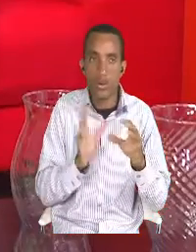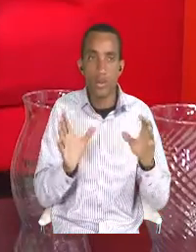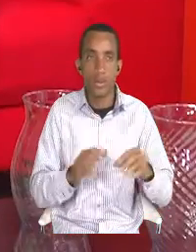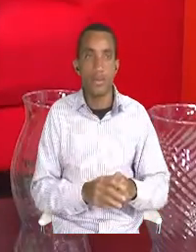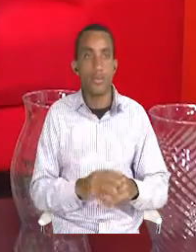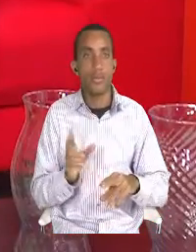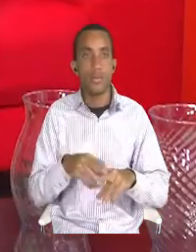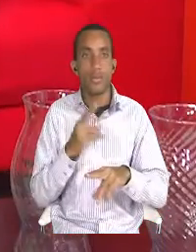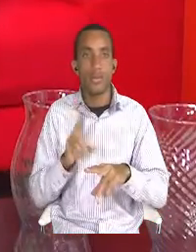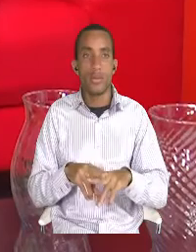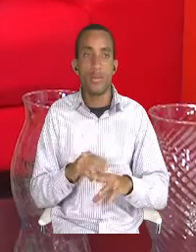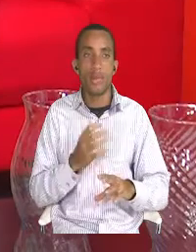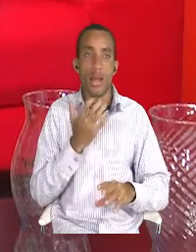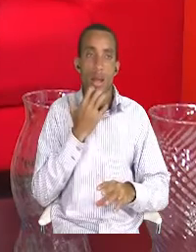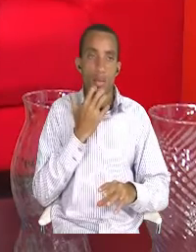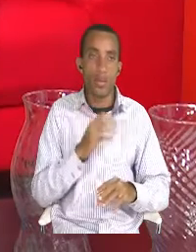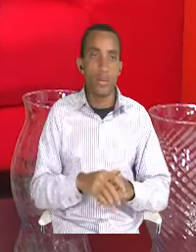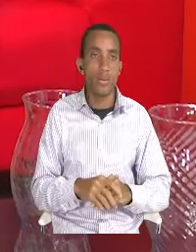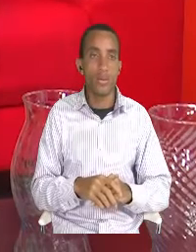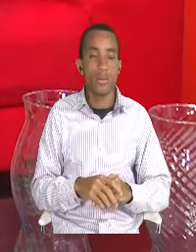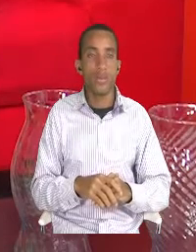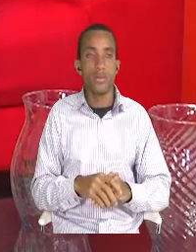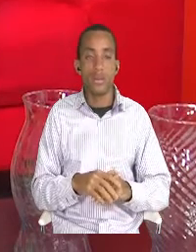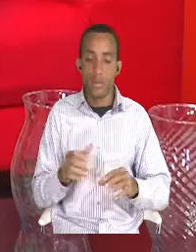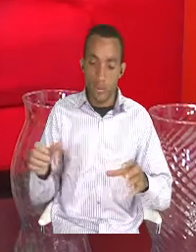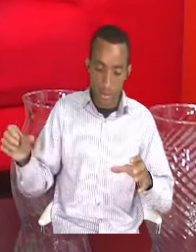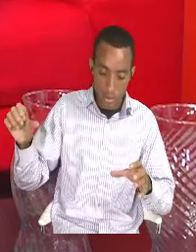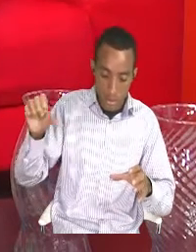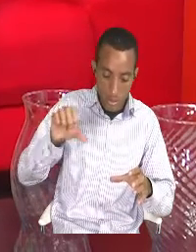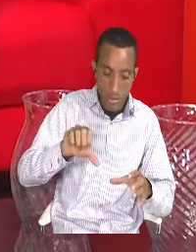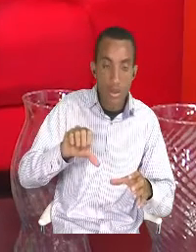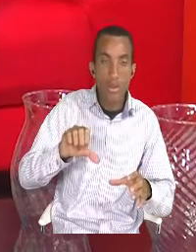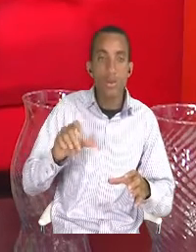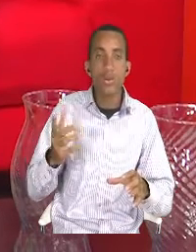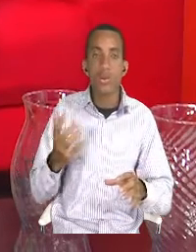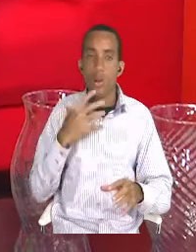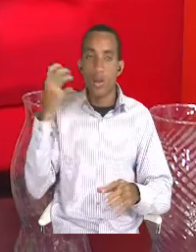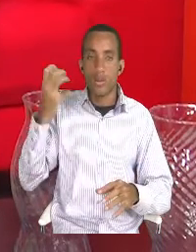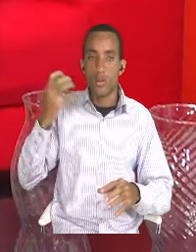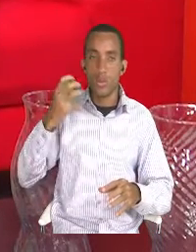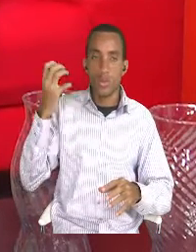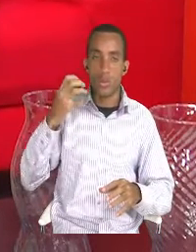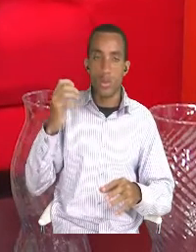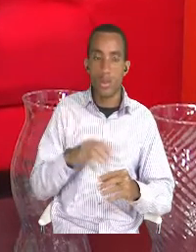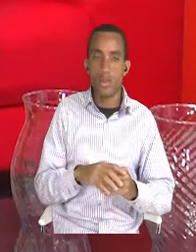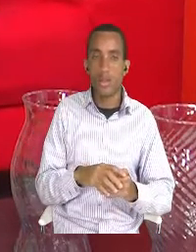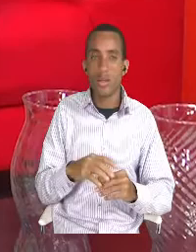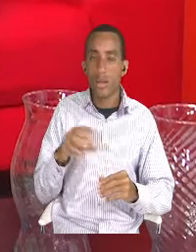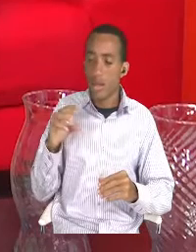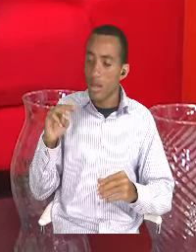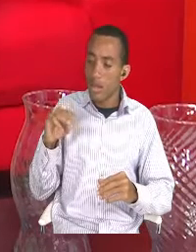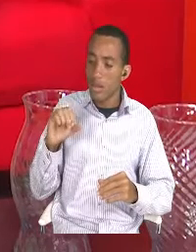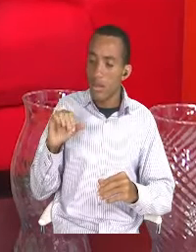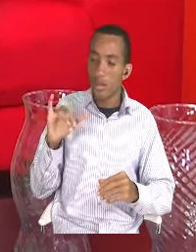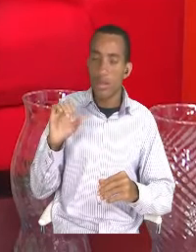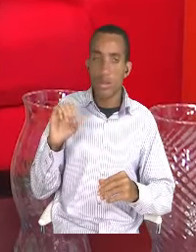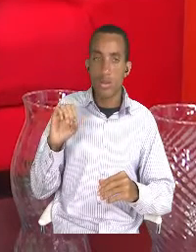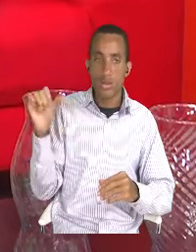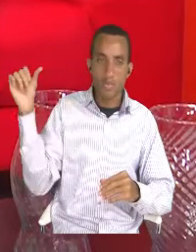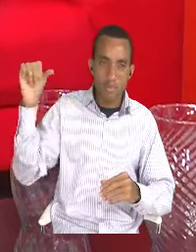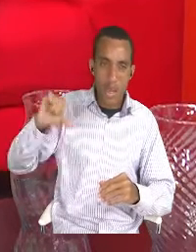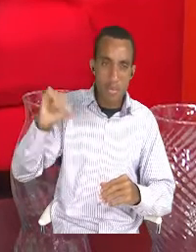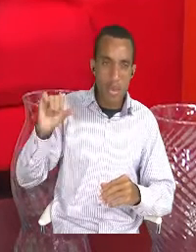natural. Un ejemplo. Una salsa blanca a base de yogur griego sin necesidad de utilizar mayonesa. O sea, en el mercado actual podemos